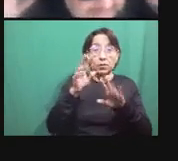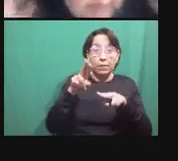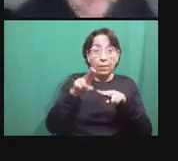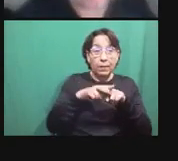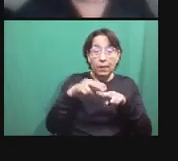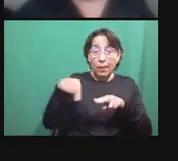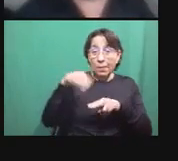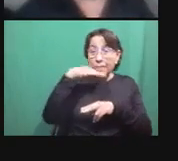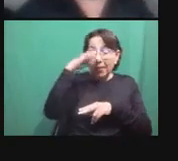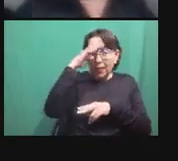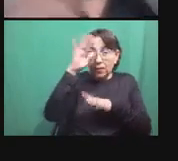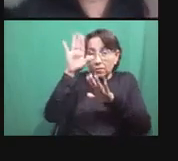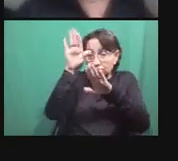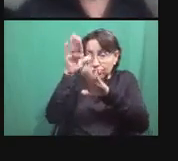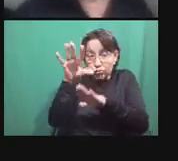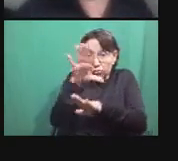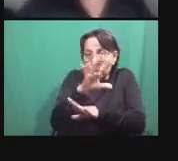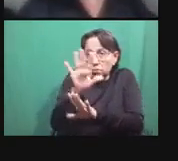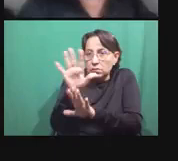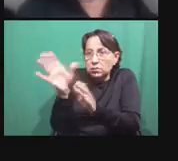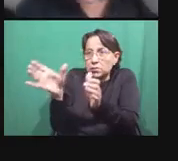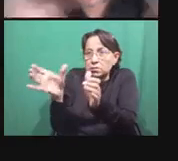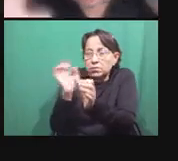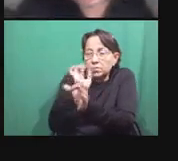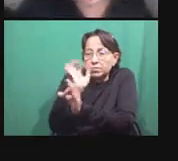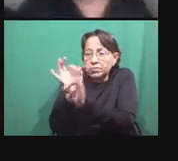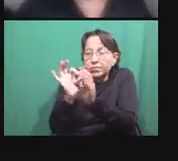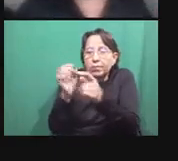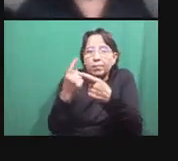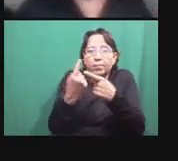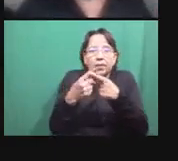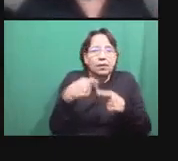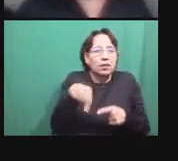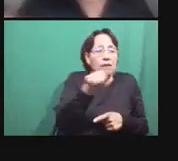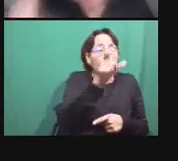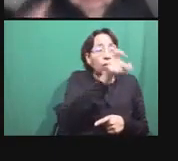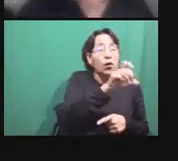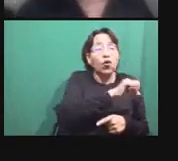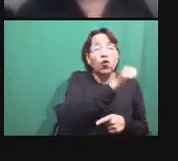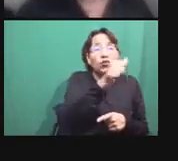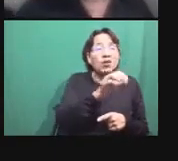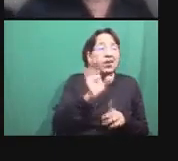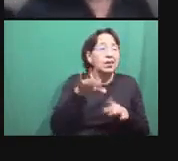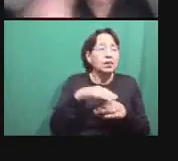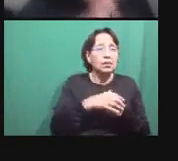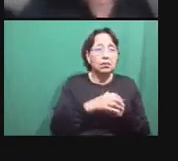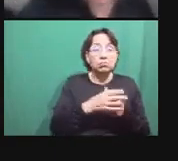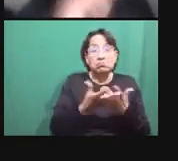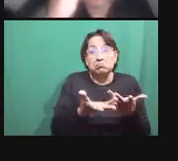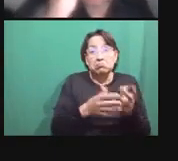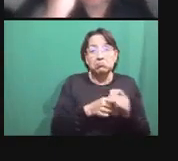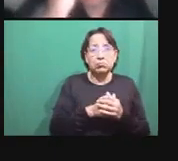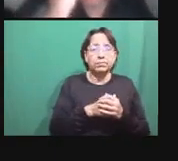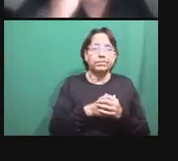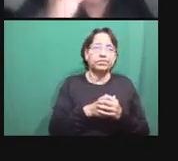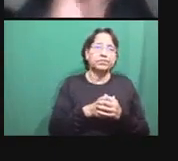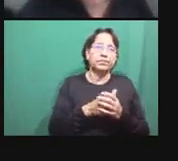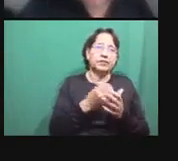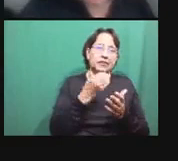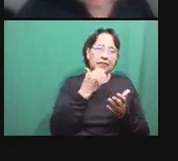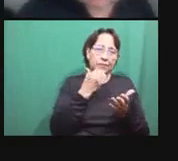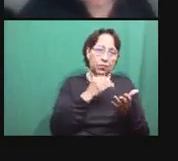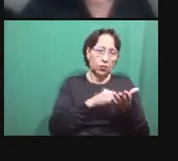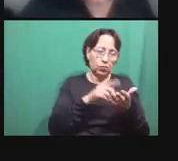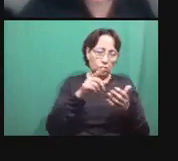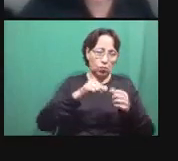literalmente sagrada, mientras que la dignidad de las personas a veces no lo es tanto. Al punto que cuando estas personas de Bogotá, en el caso